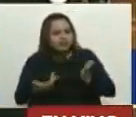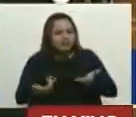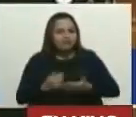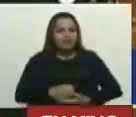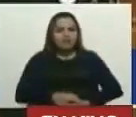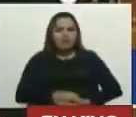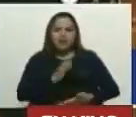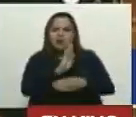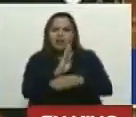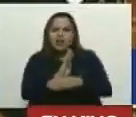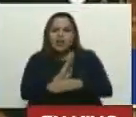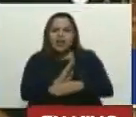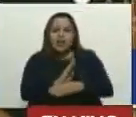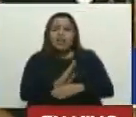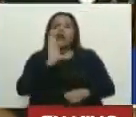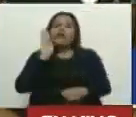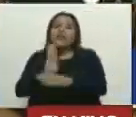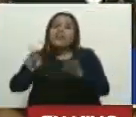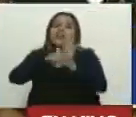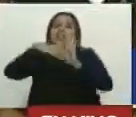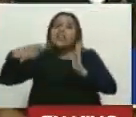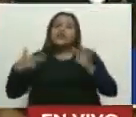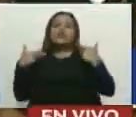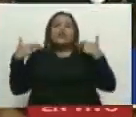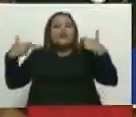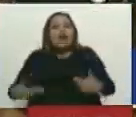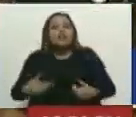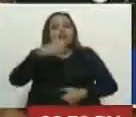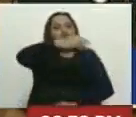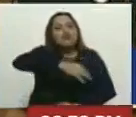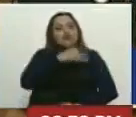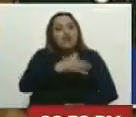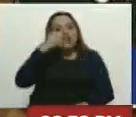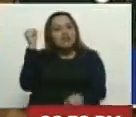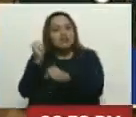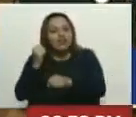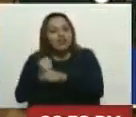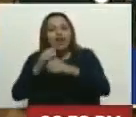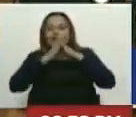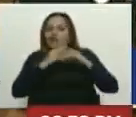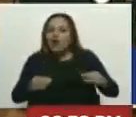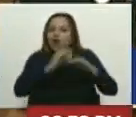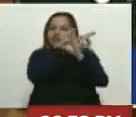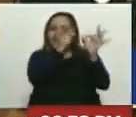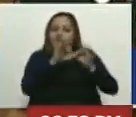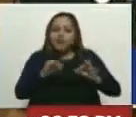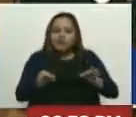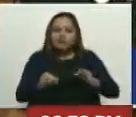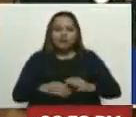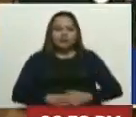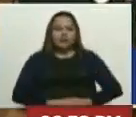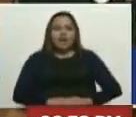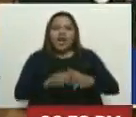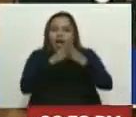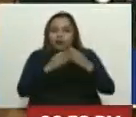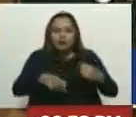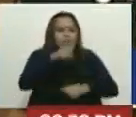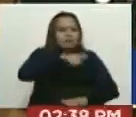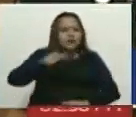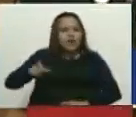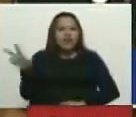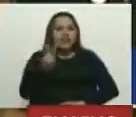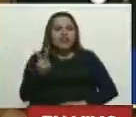Que garantiza los derechos humanos, sociales, laborales, de todo tipo, a toda la población de